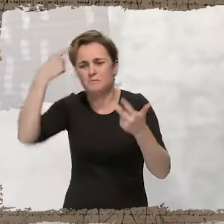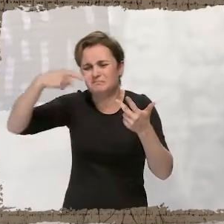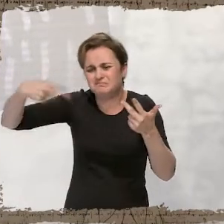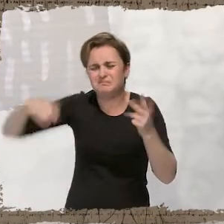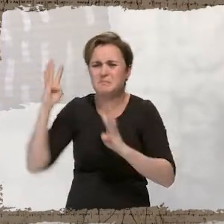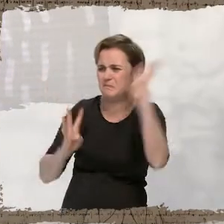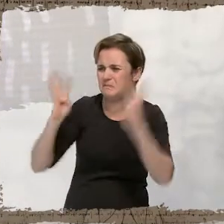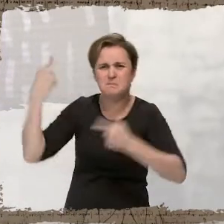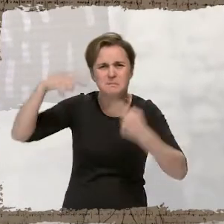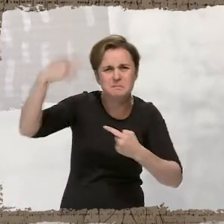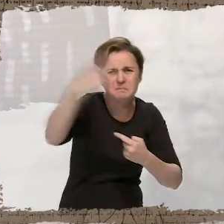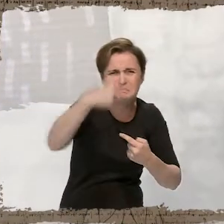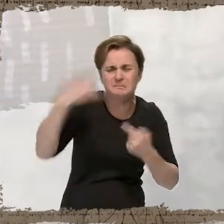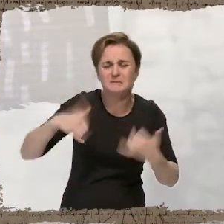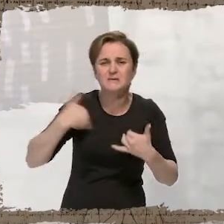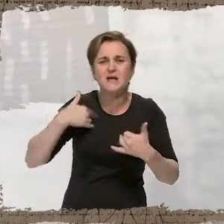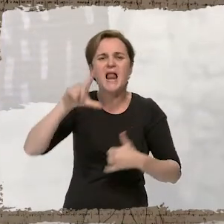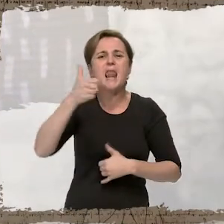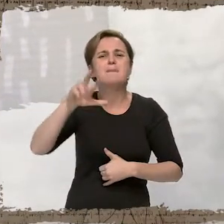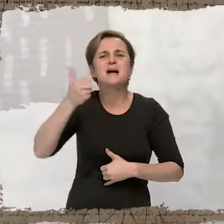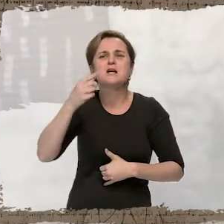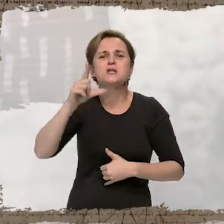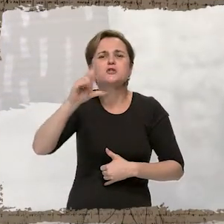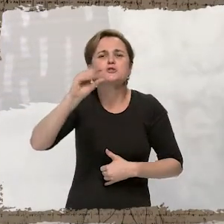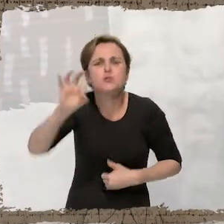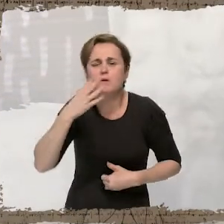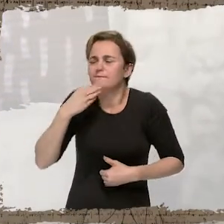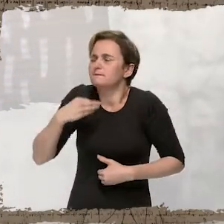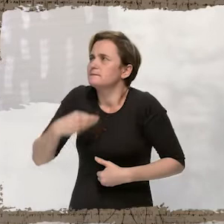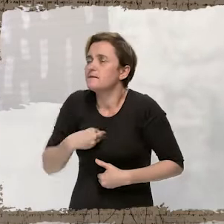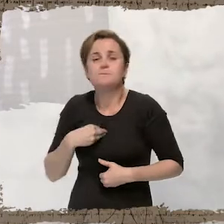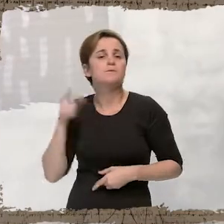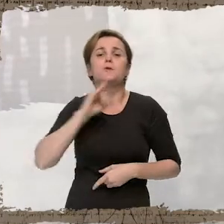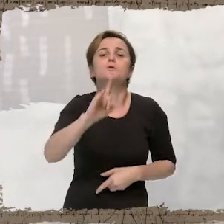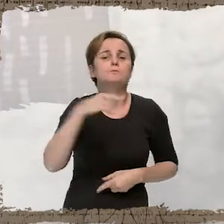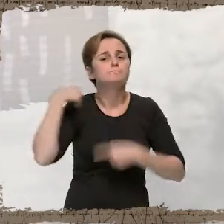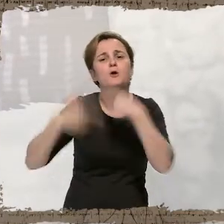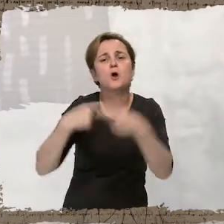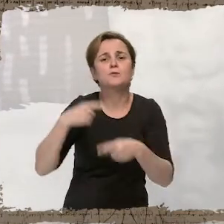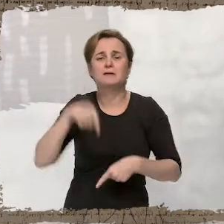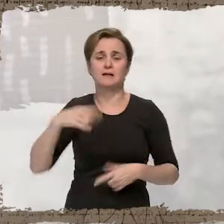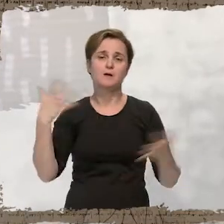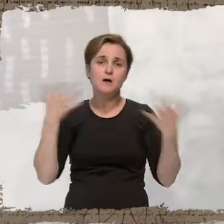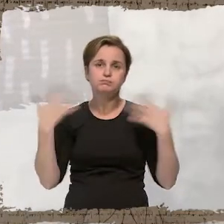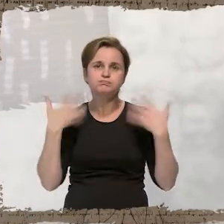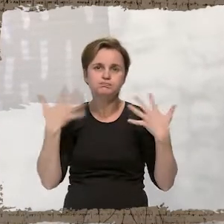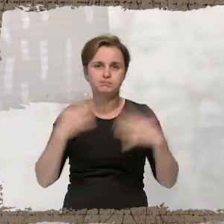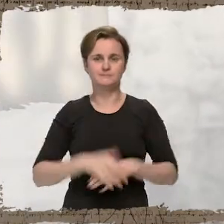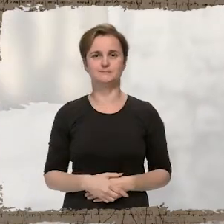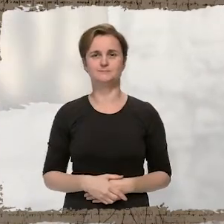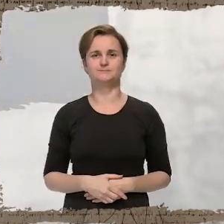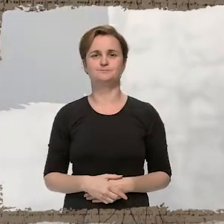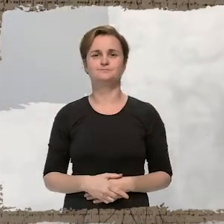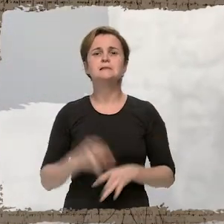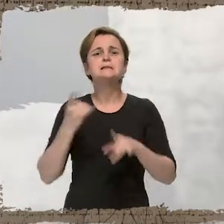sanear algarrobo y lapacho que son de mis favoritos bueno volvemos al estudio porque hace mucho calor